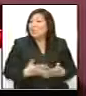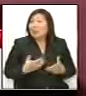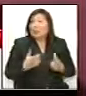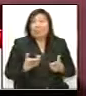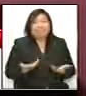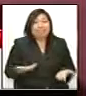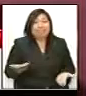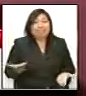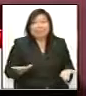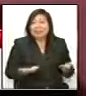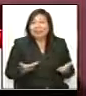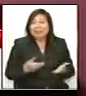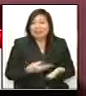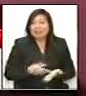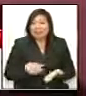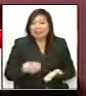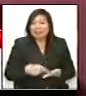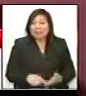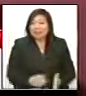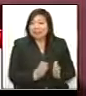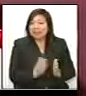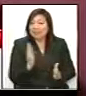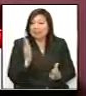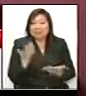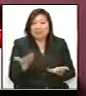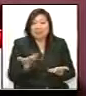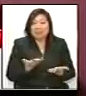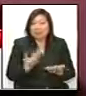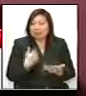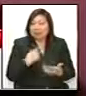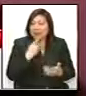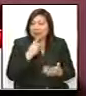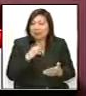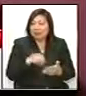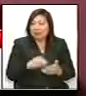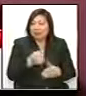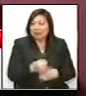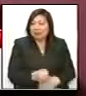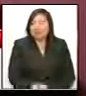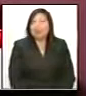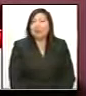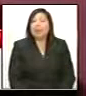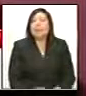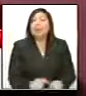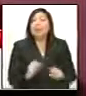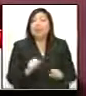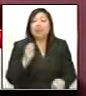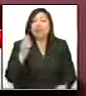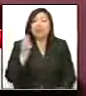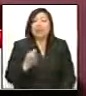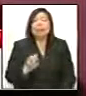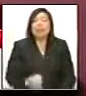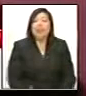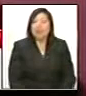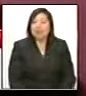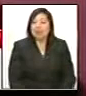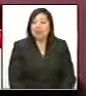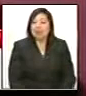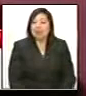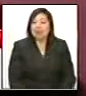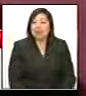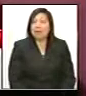al Ejecutivo. Si le mandamos y le ordenamos eso, nos van a decir que estamos entrometiéndonos. Pero sí creo